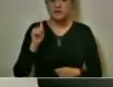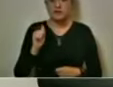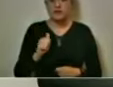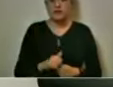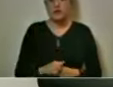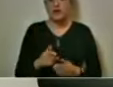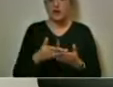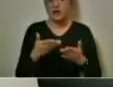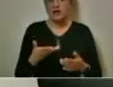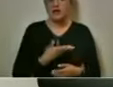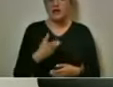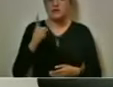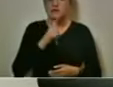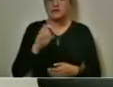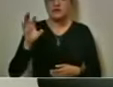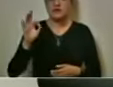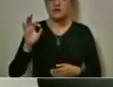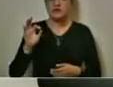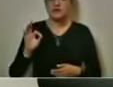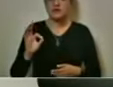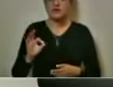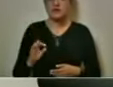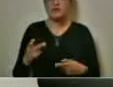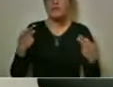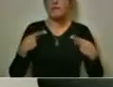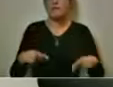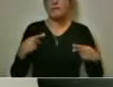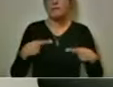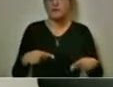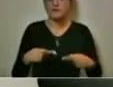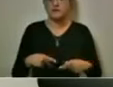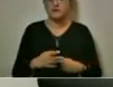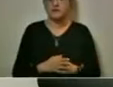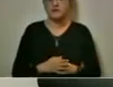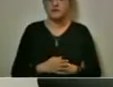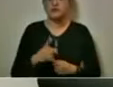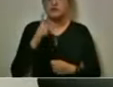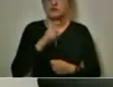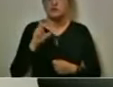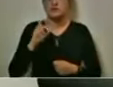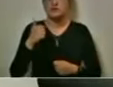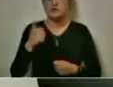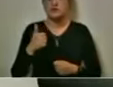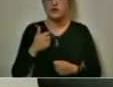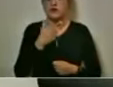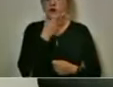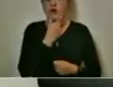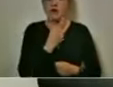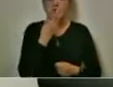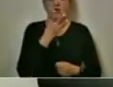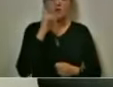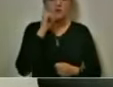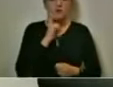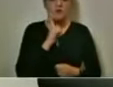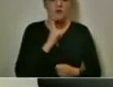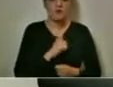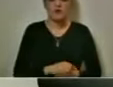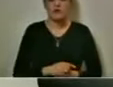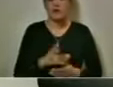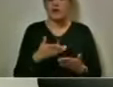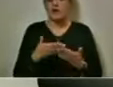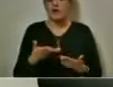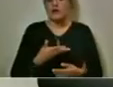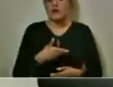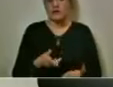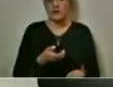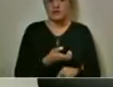ya actualmente a 140 reclusos, 136 hombres, 4 mujeres. Tenemos en